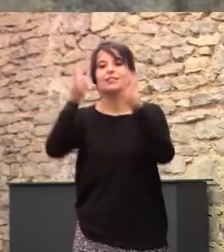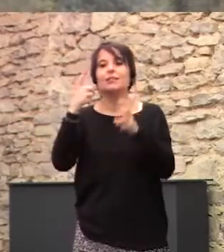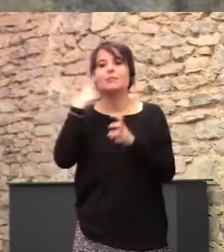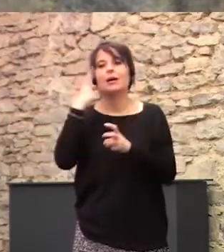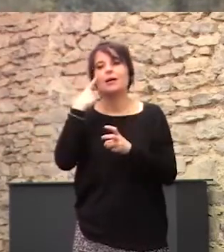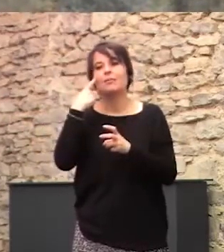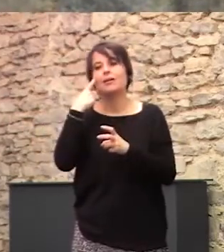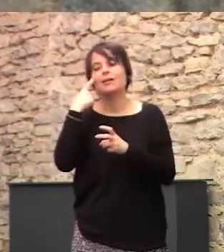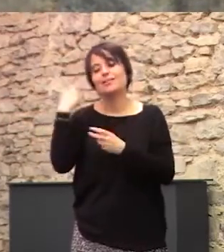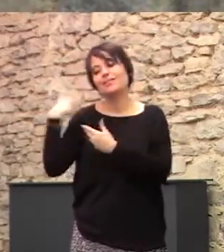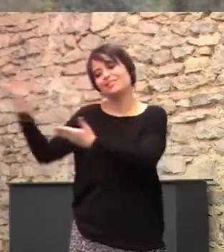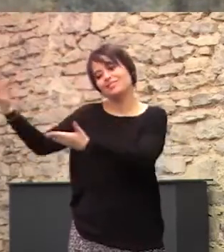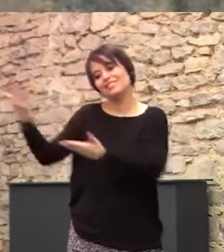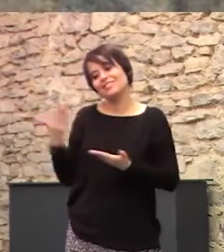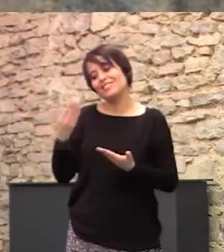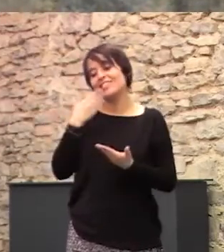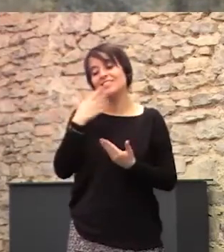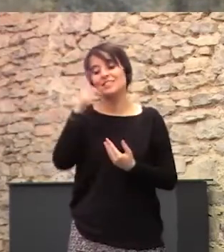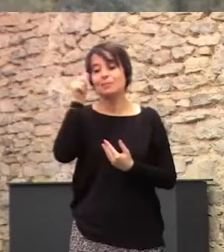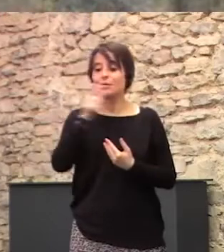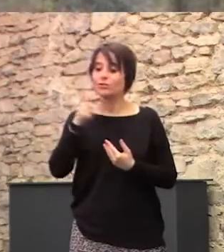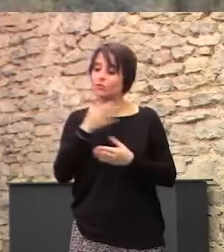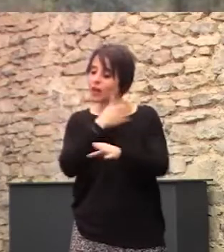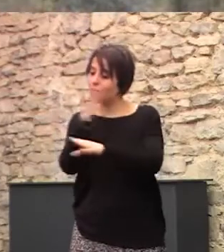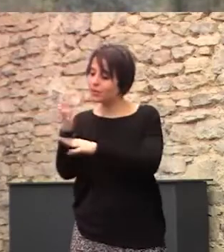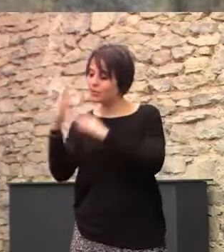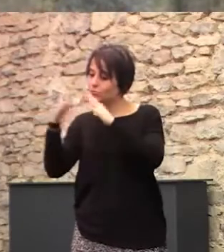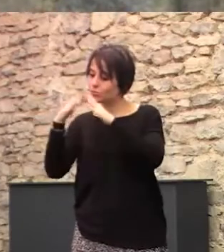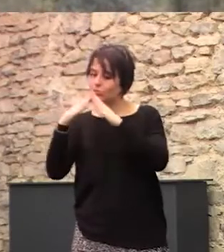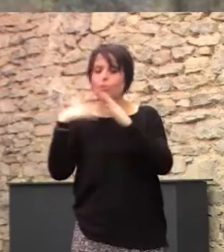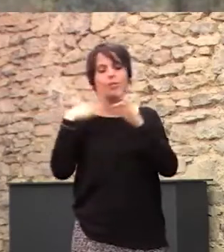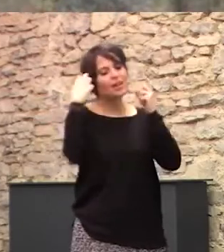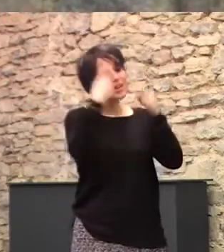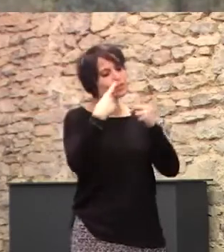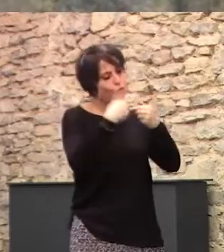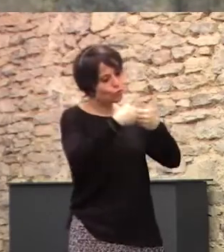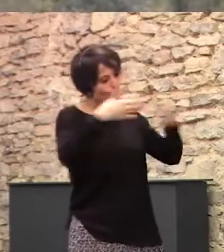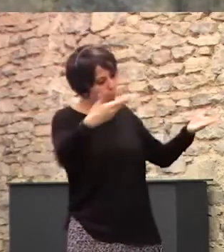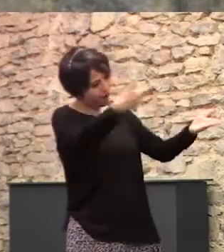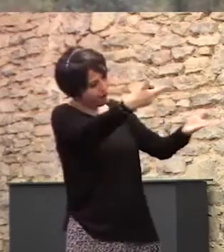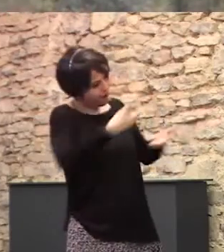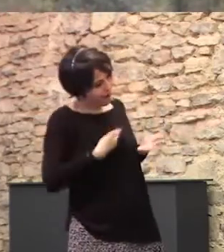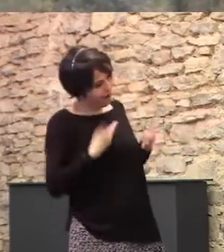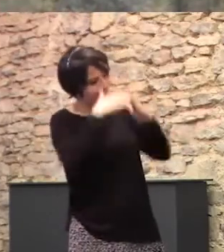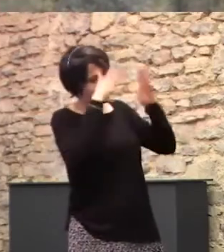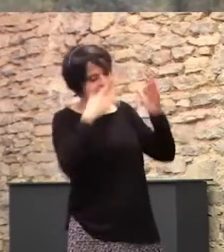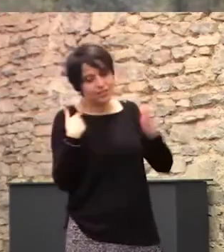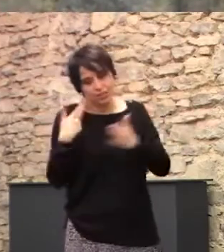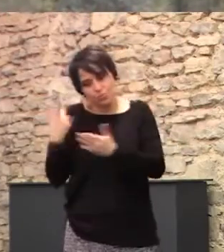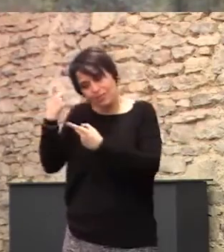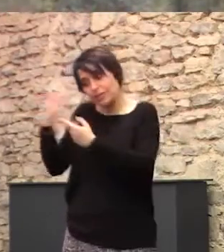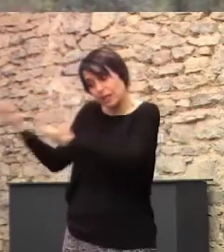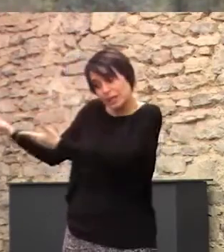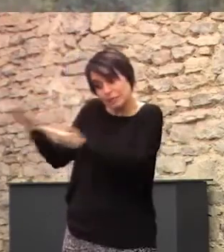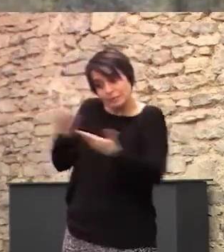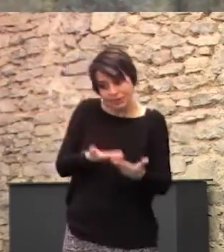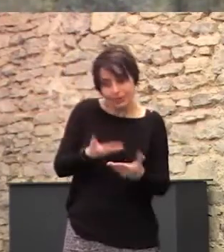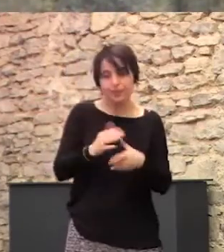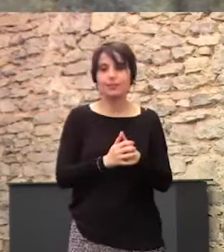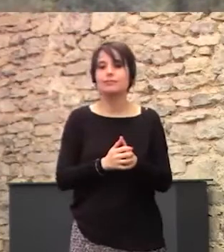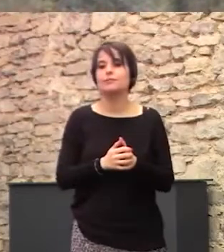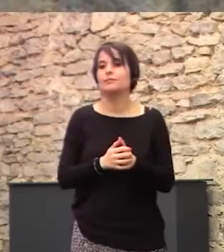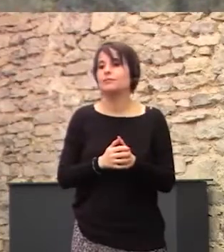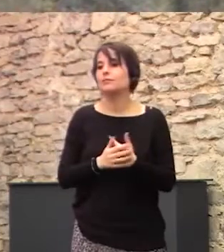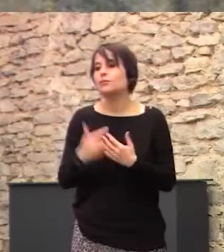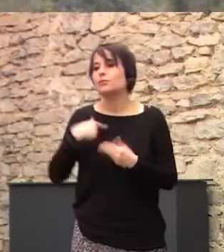la hospitalidad. Si recibes, si la gente ha venido a tu país, tú tienes que hacer el esfuerzo de abrirles las puertas, de ir hacia ellas. Entonces, yo creo que,